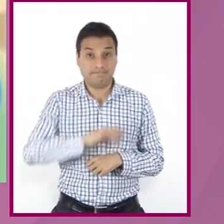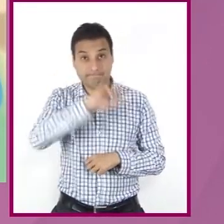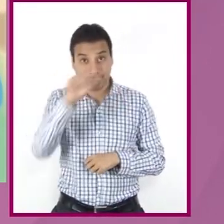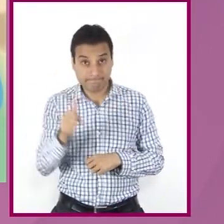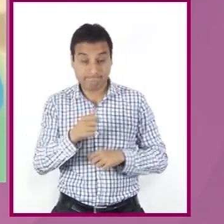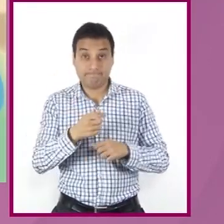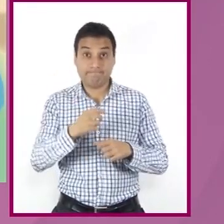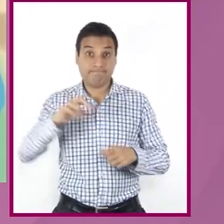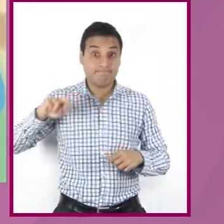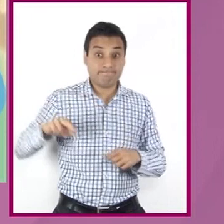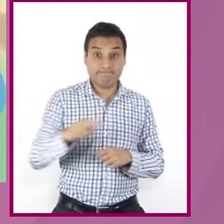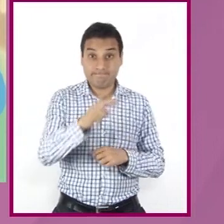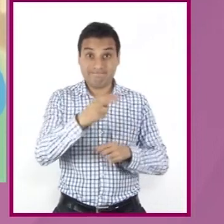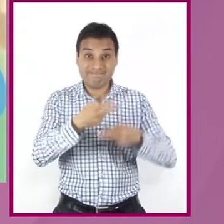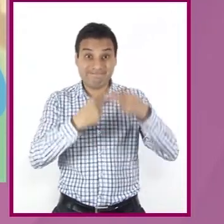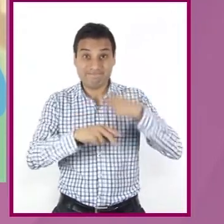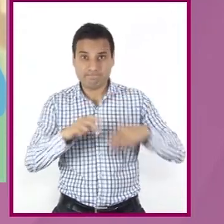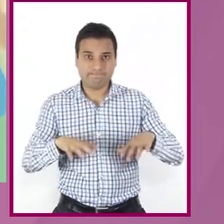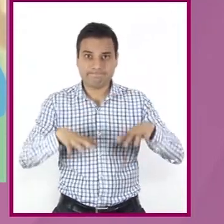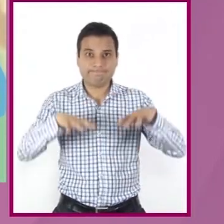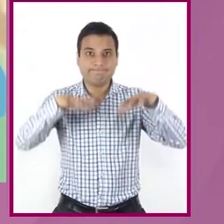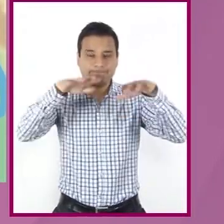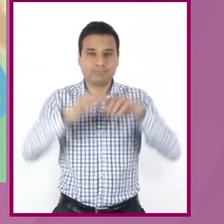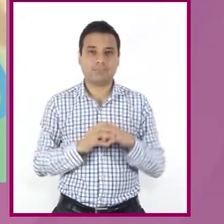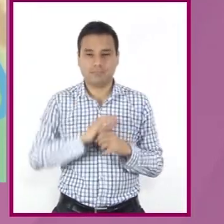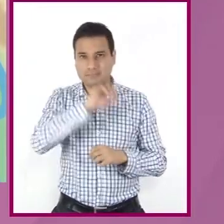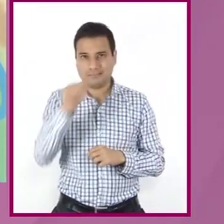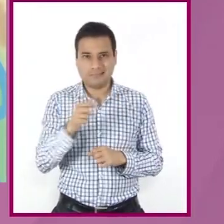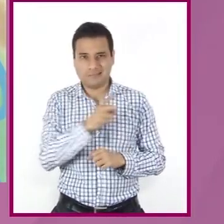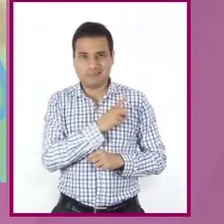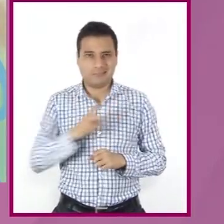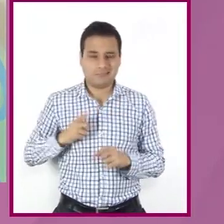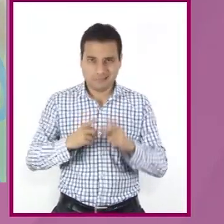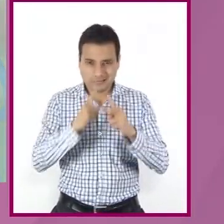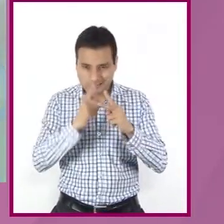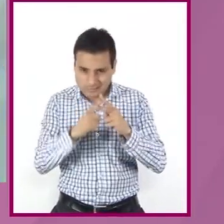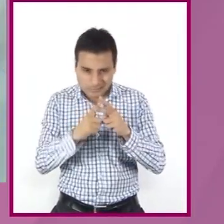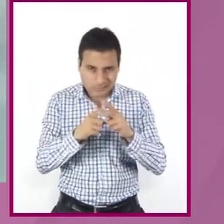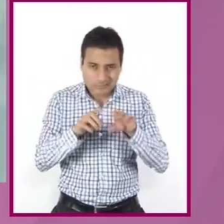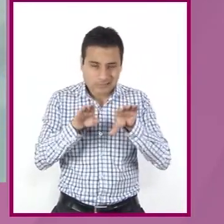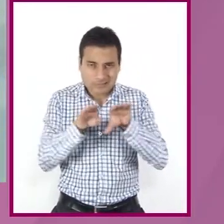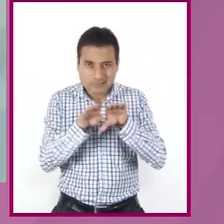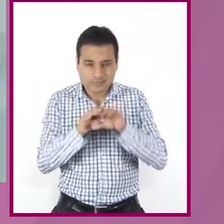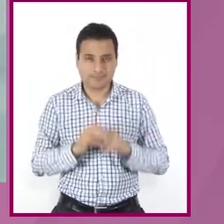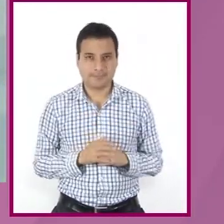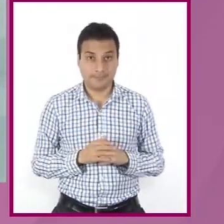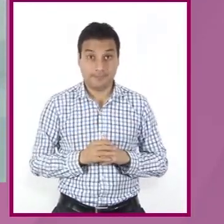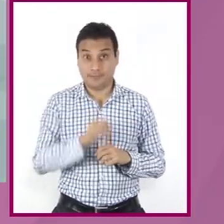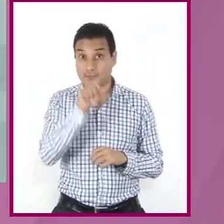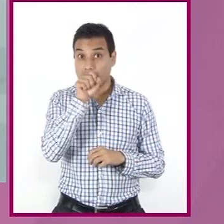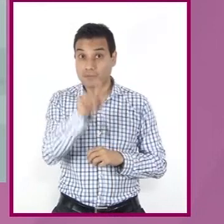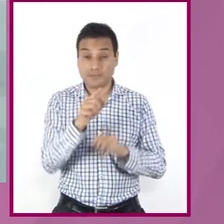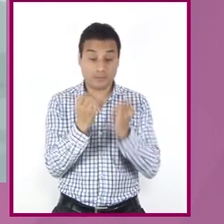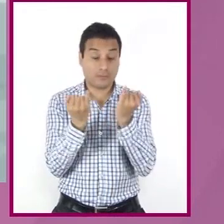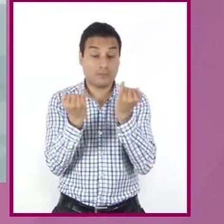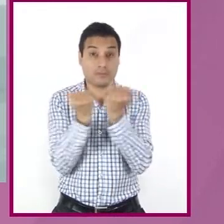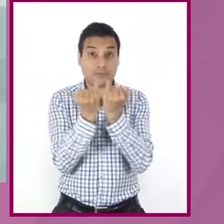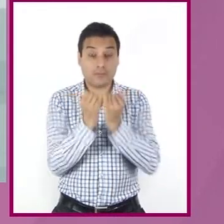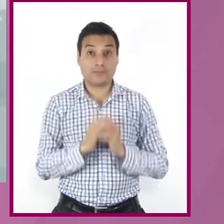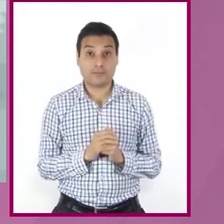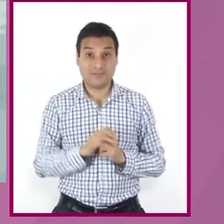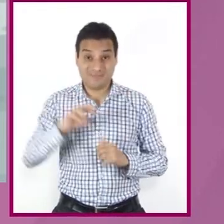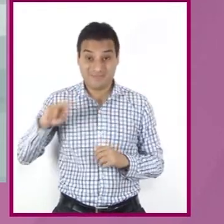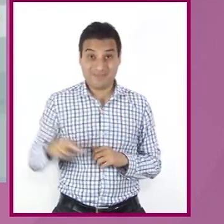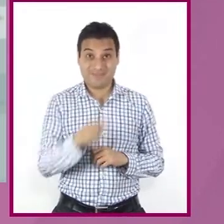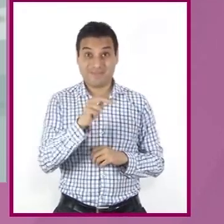estos, tuvieron que resolver problemas de medición de la tierra. Asimismo, las inundaciones provocadas por